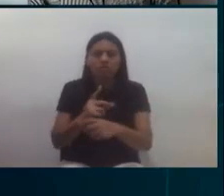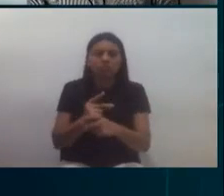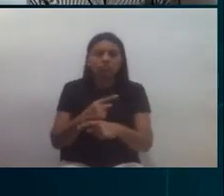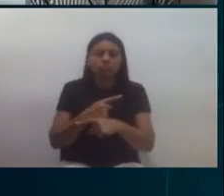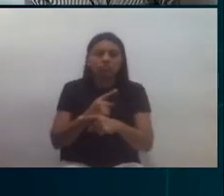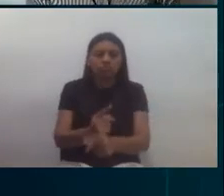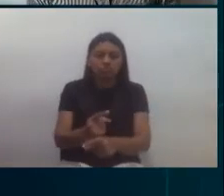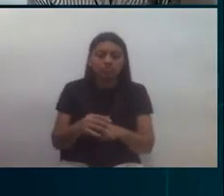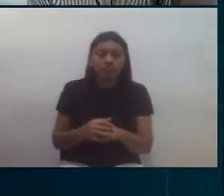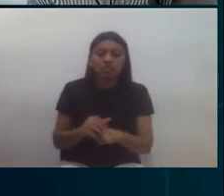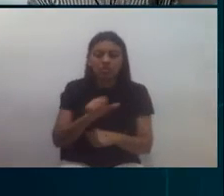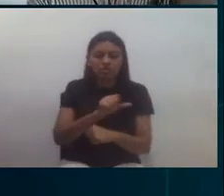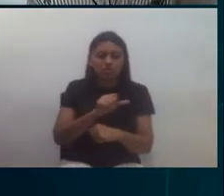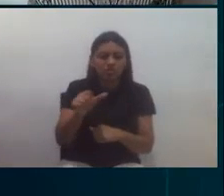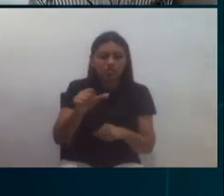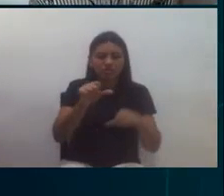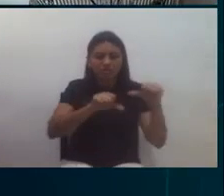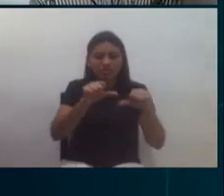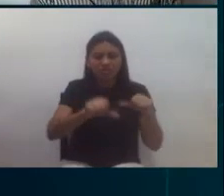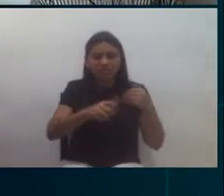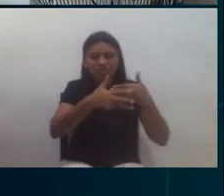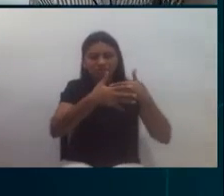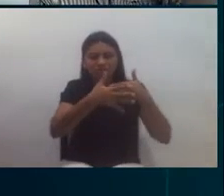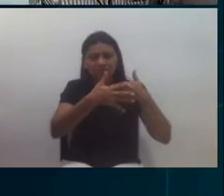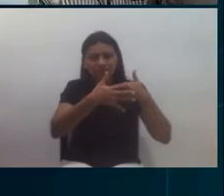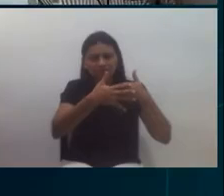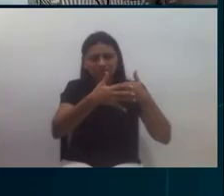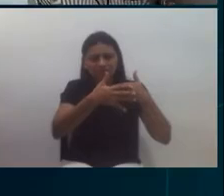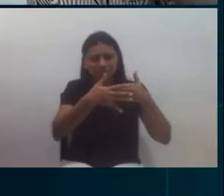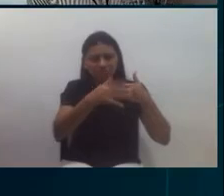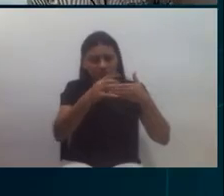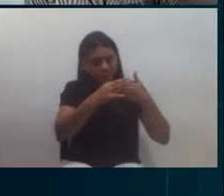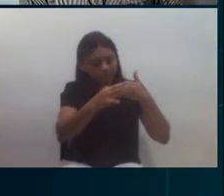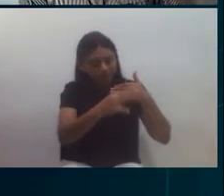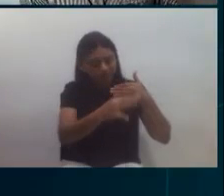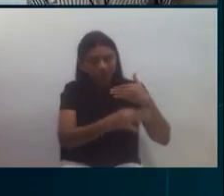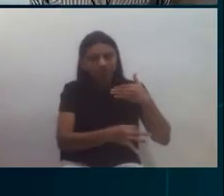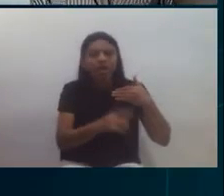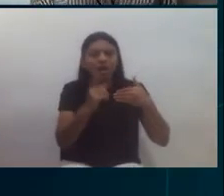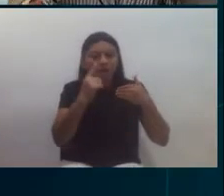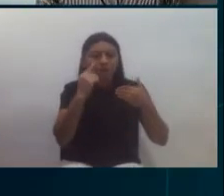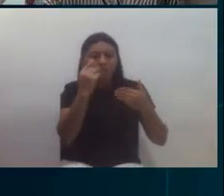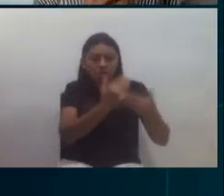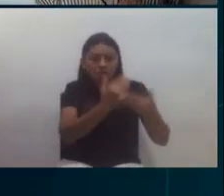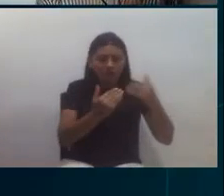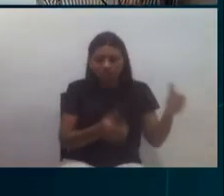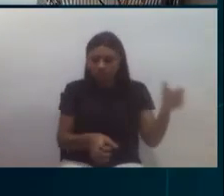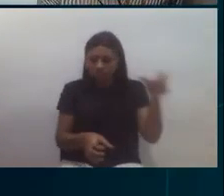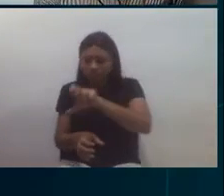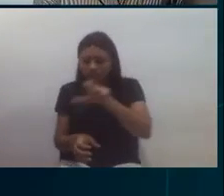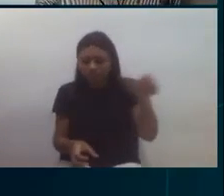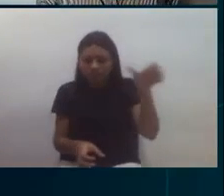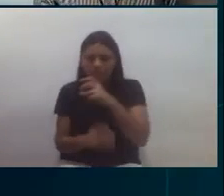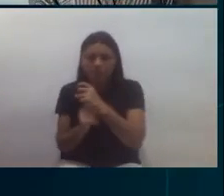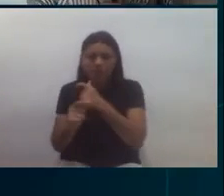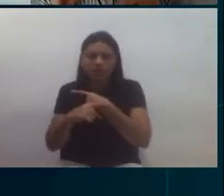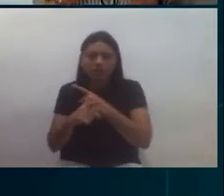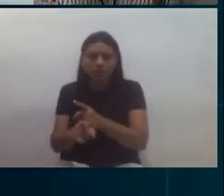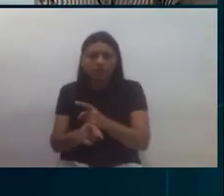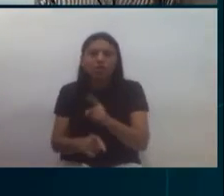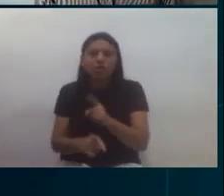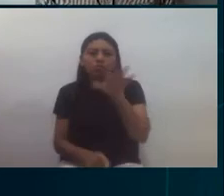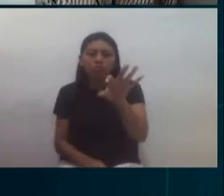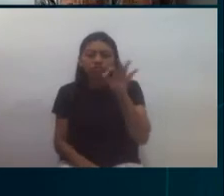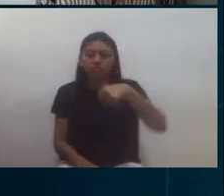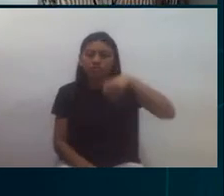el hexano. Se seleccionó el hexano porque el hexano tiene mayor selectividad con los líquidos, es decir, de todo